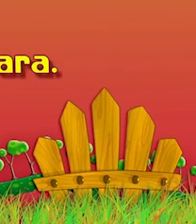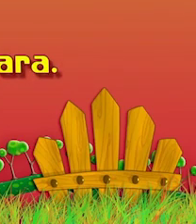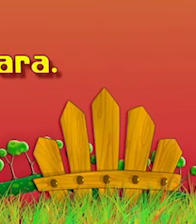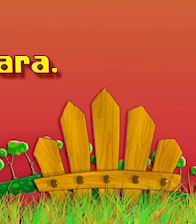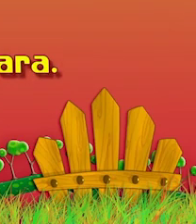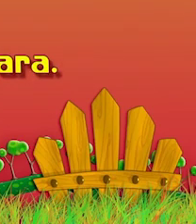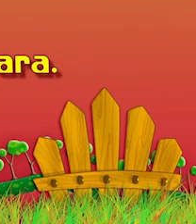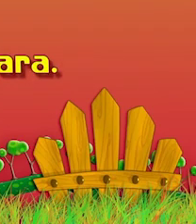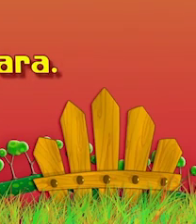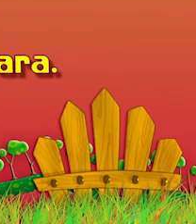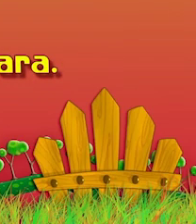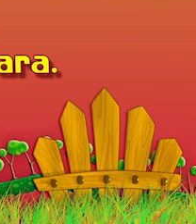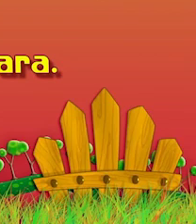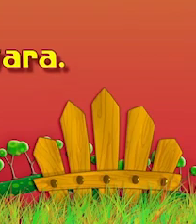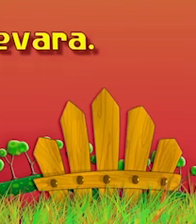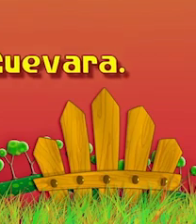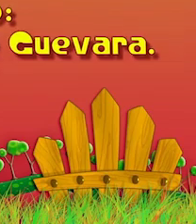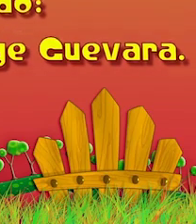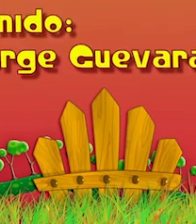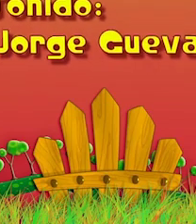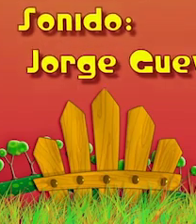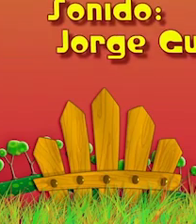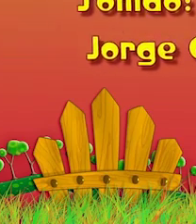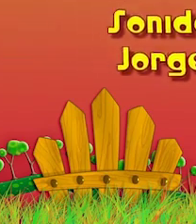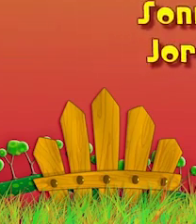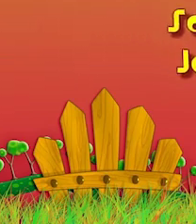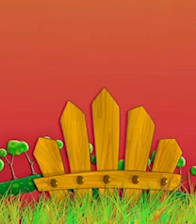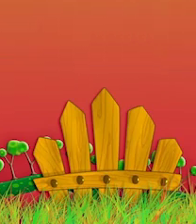la